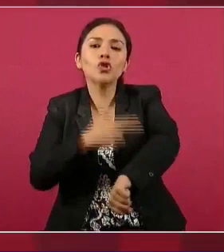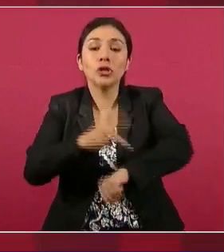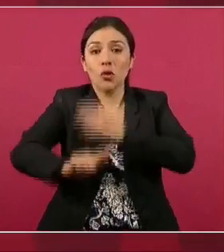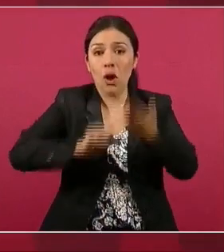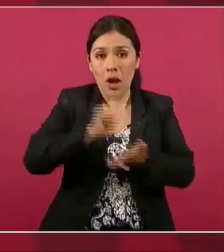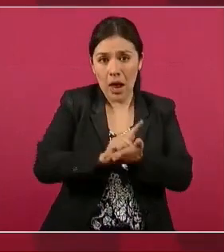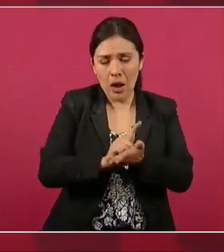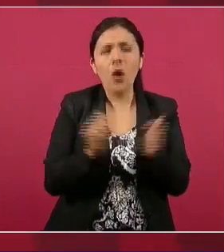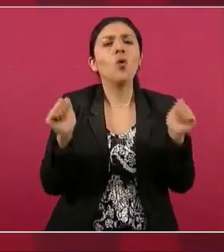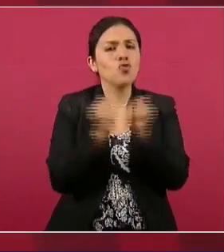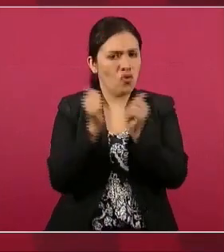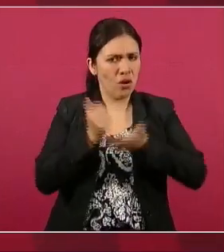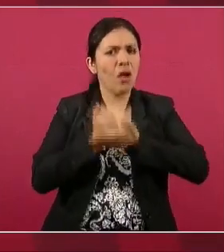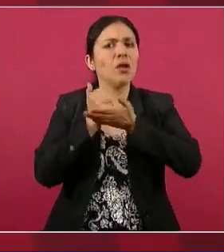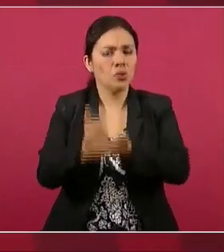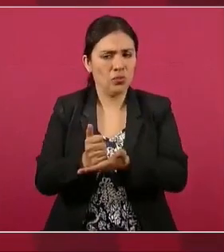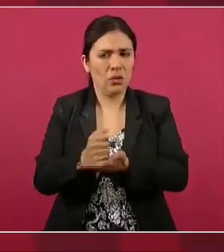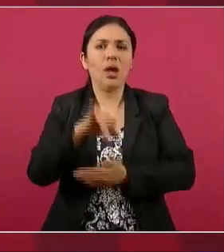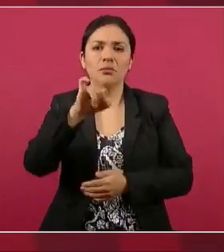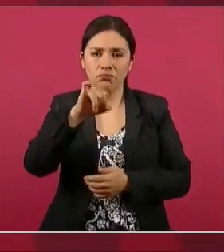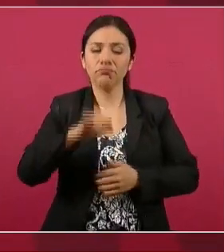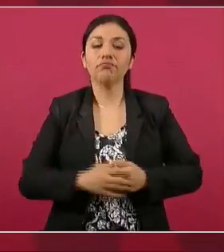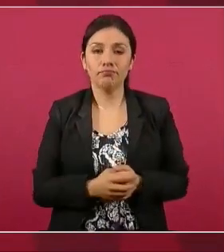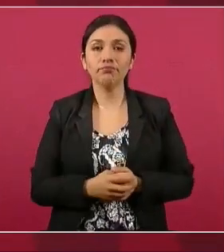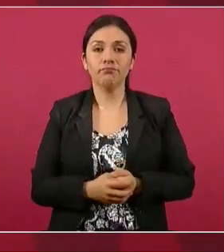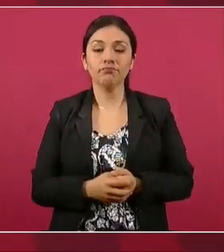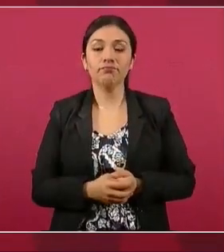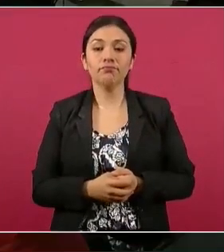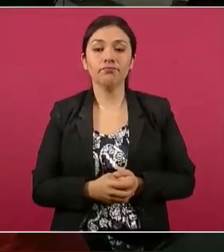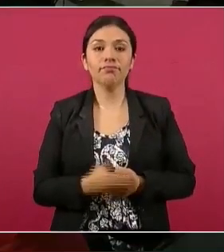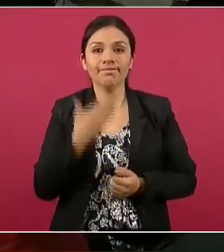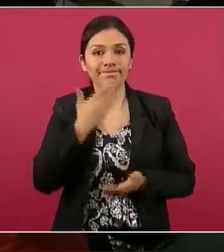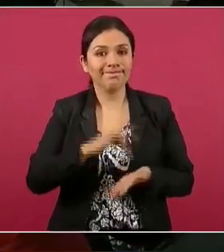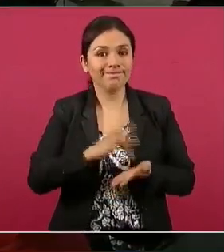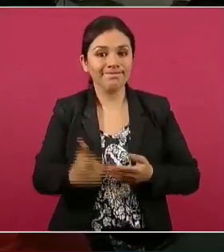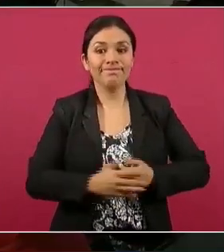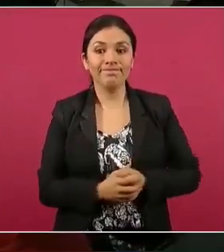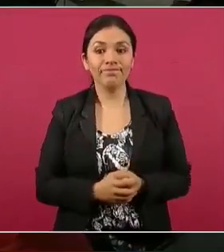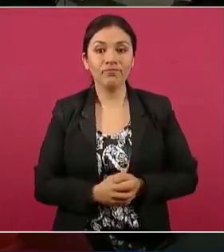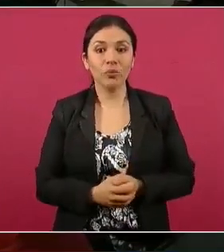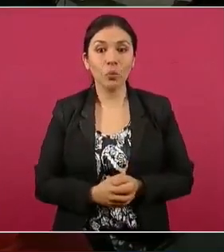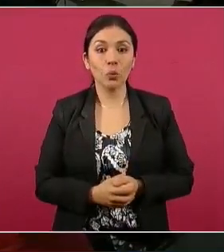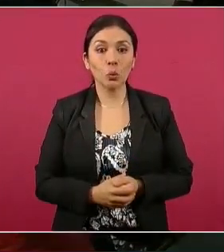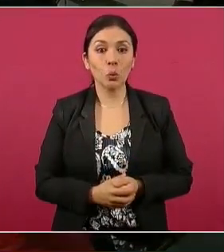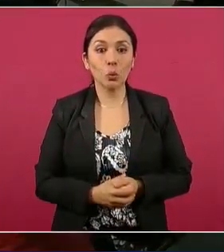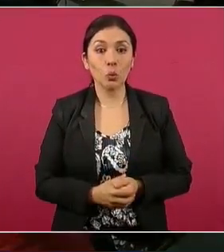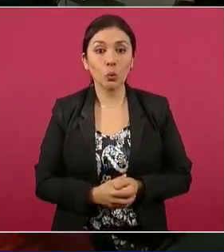vamos a ayudar. Quedamos en